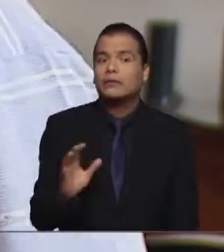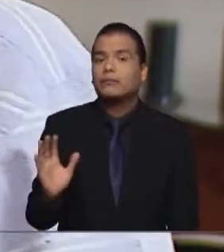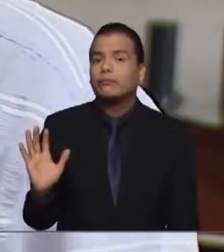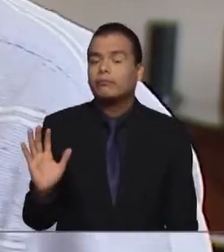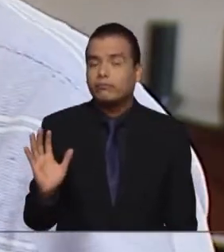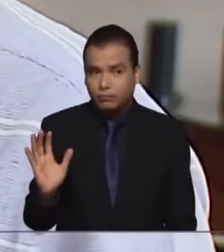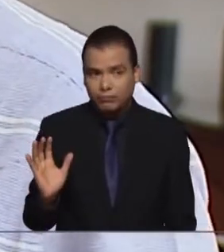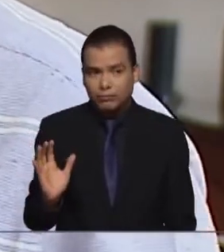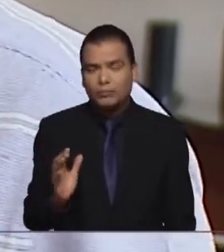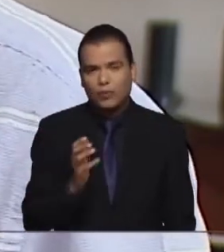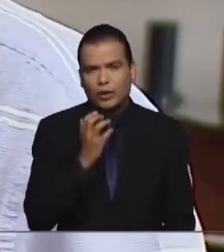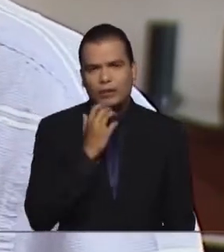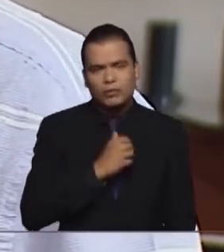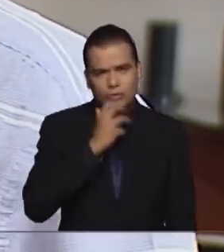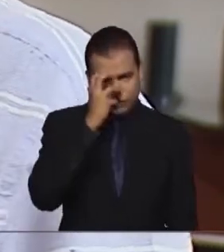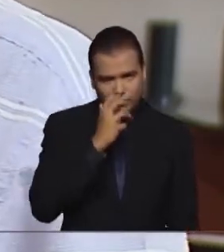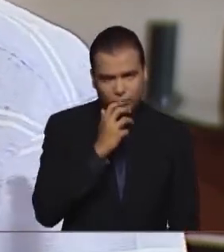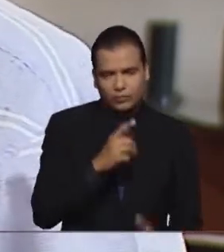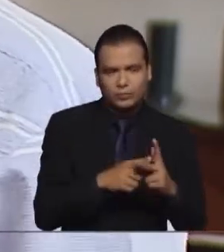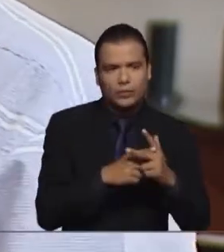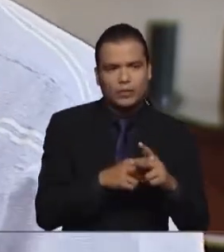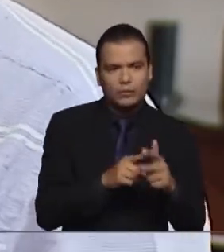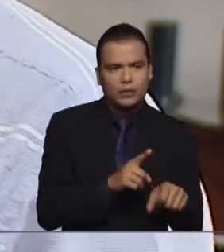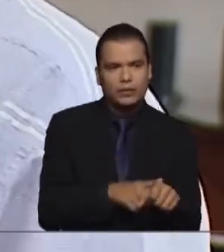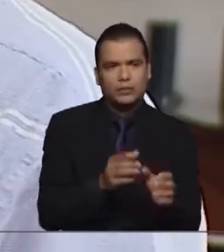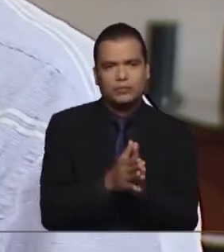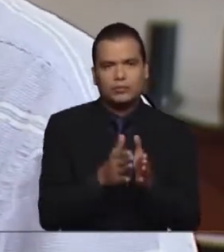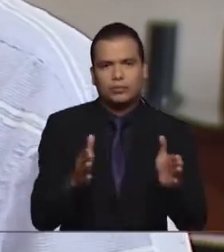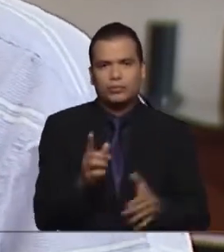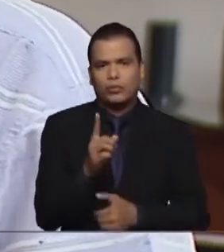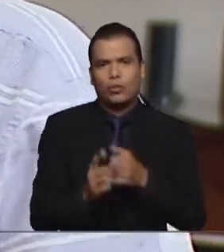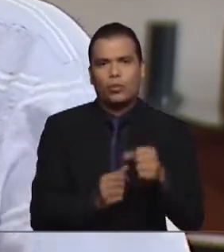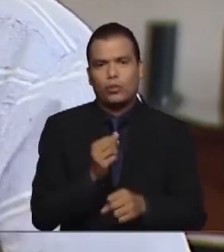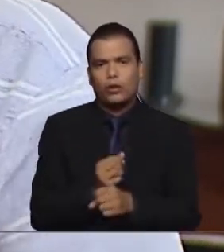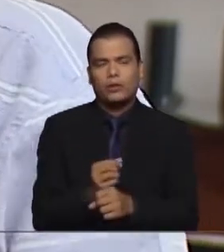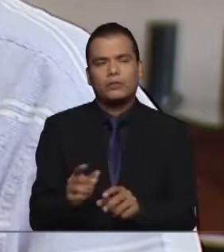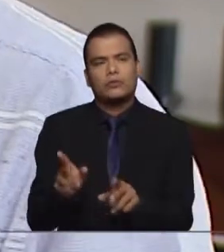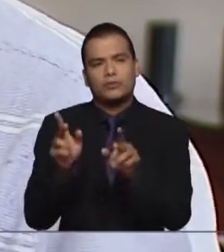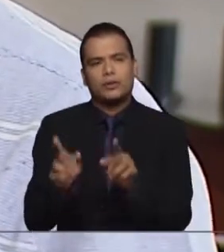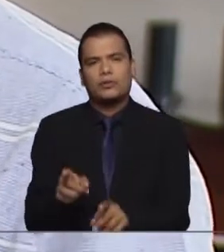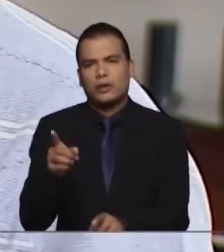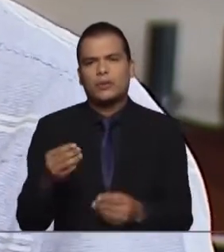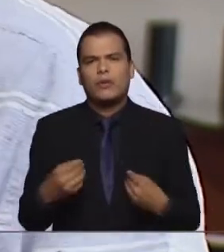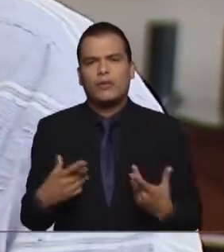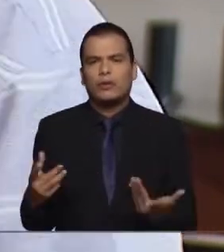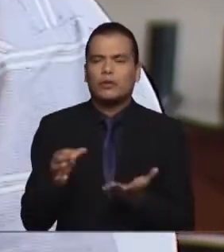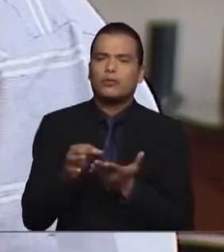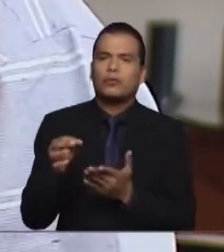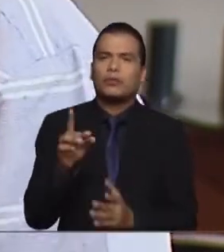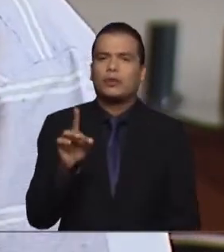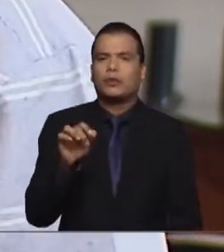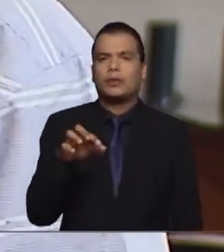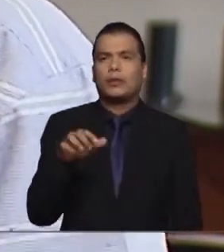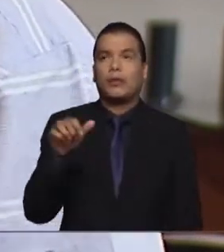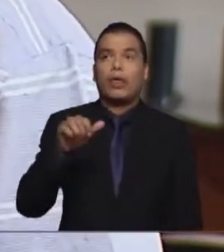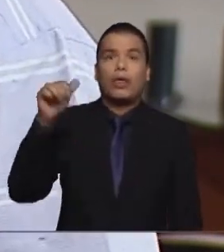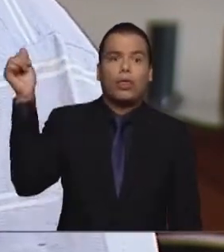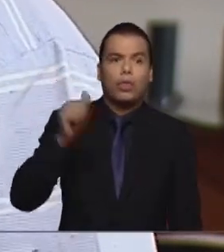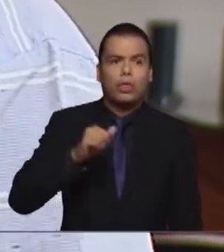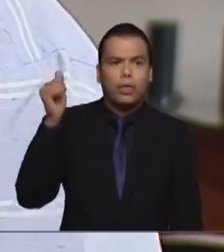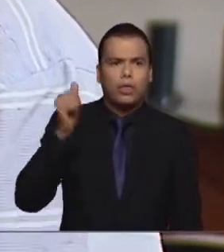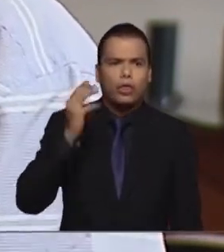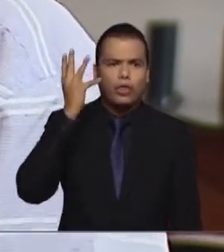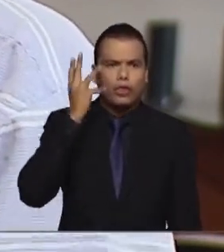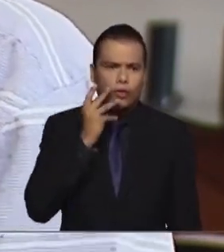revisión técnico-mecánica, la vigencia es un año, pero la persona, por ejemplo, vive en Dapa y baja todos los días